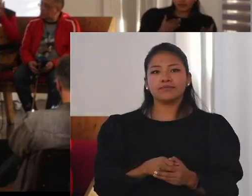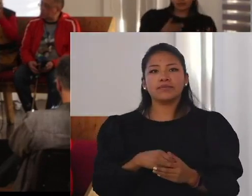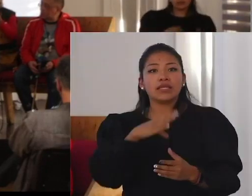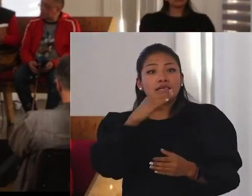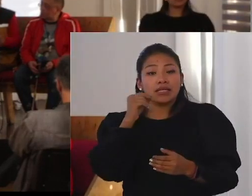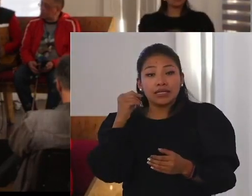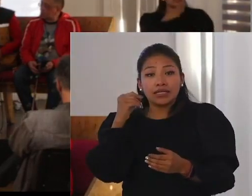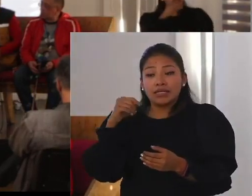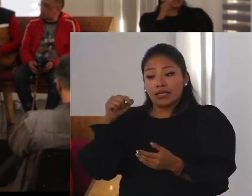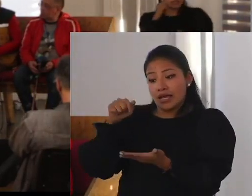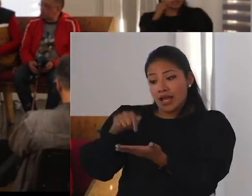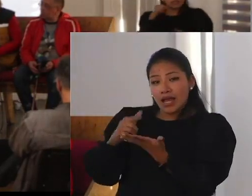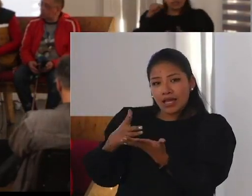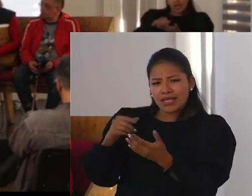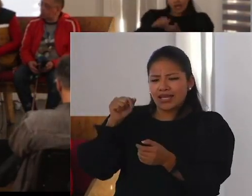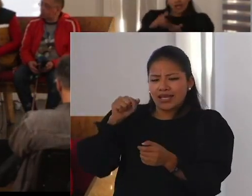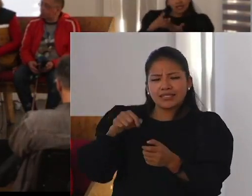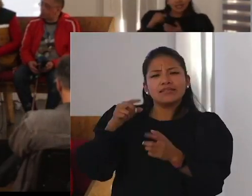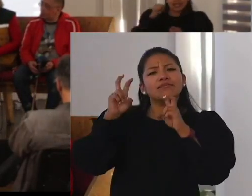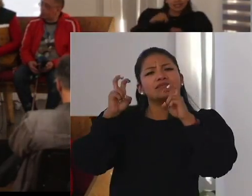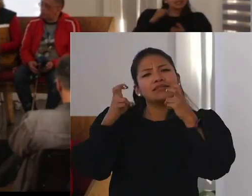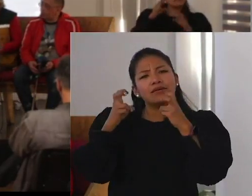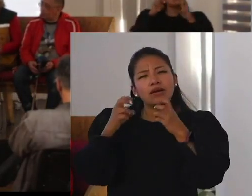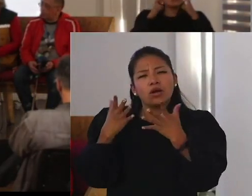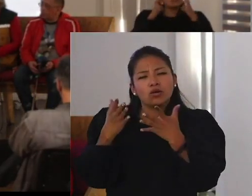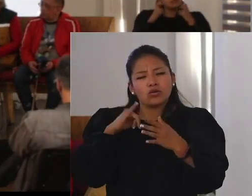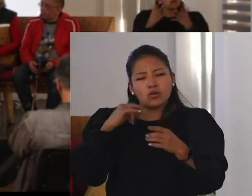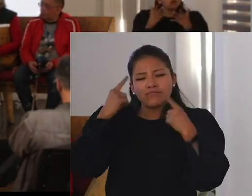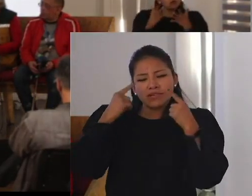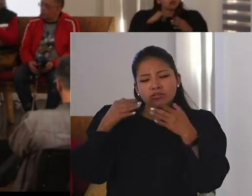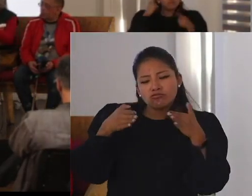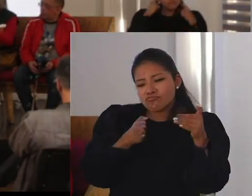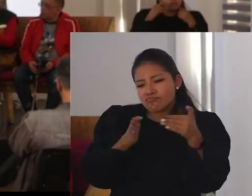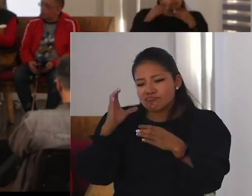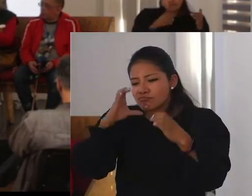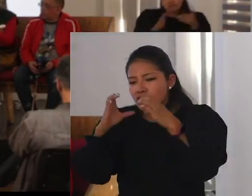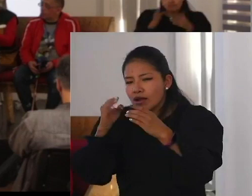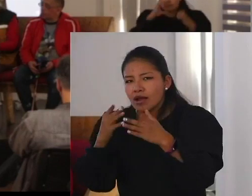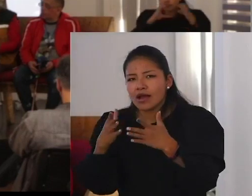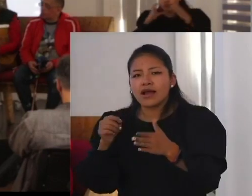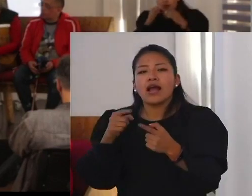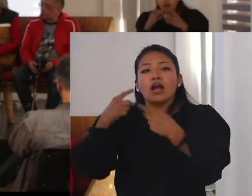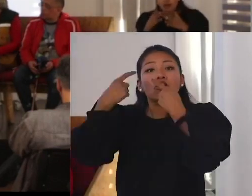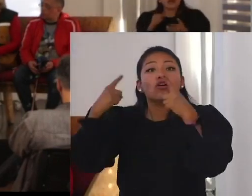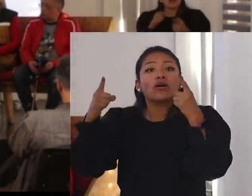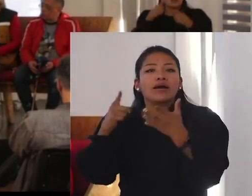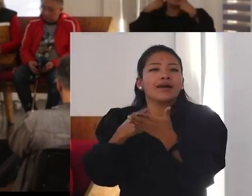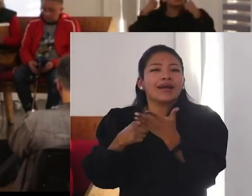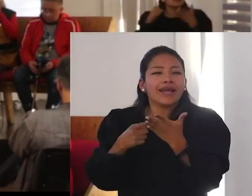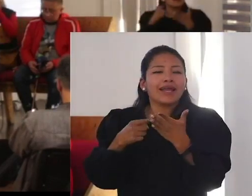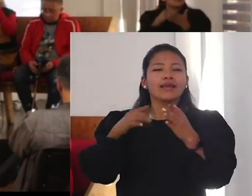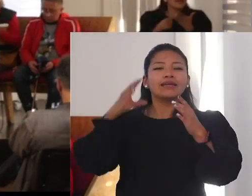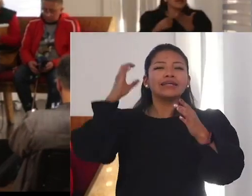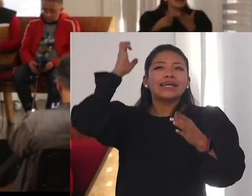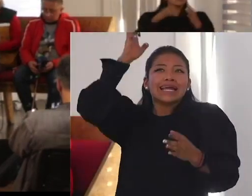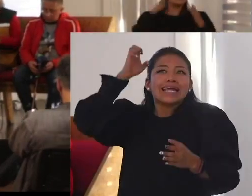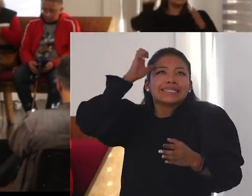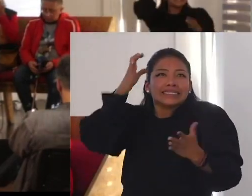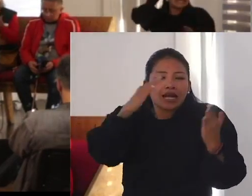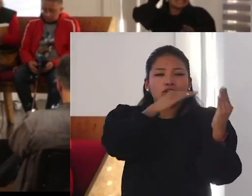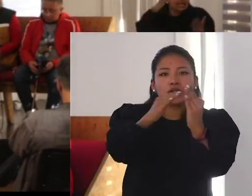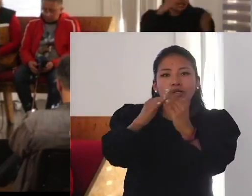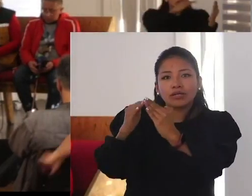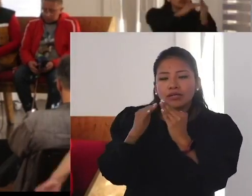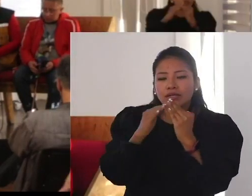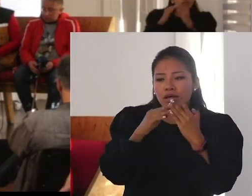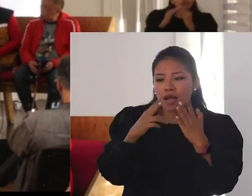nuestro trabajo ha estado encaminado a lograr que el estado que la comunidad perciba objetive